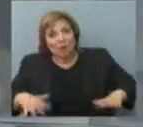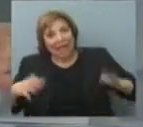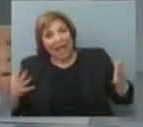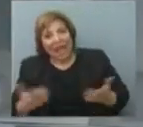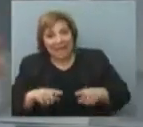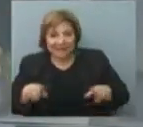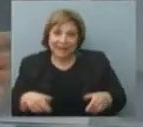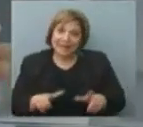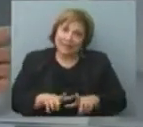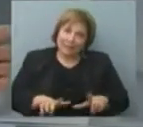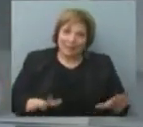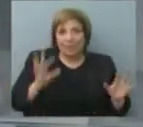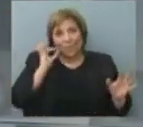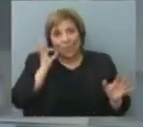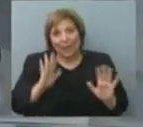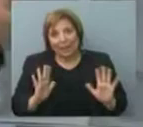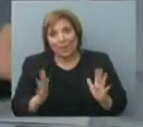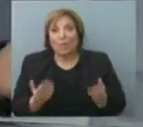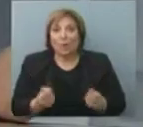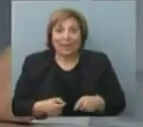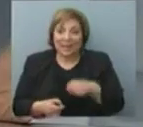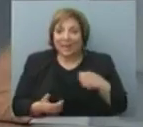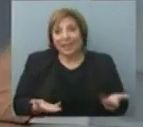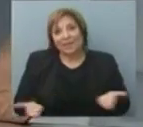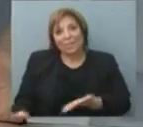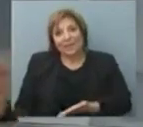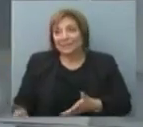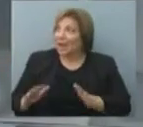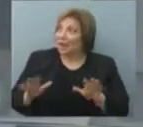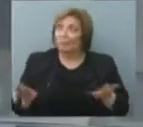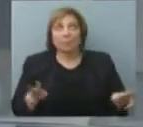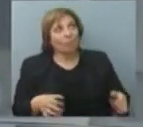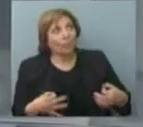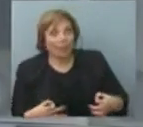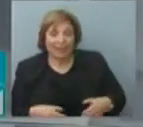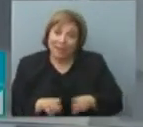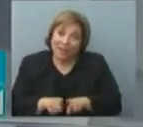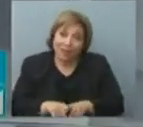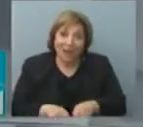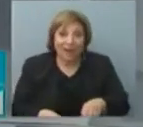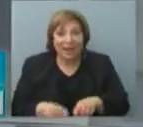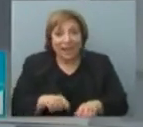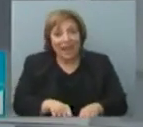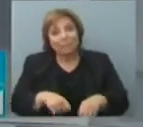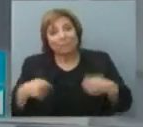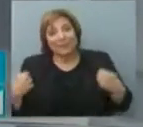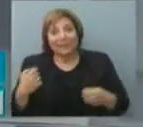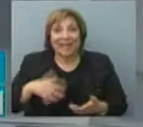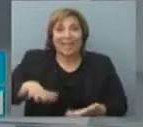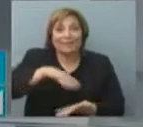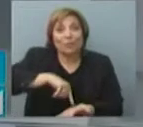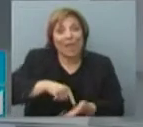en la sala Lo tenés más o menos arreglado porque es como la carta presentación y yo creo que ahí hay un debe importante capaz